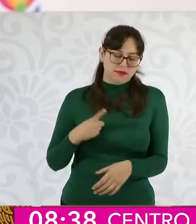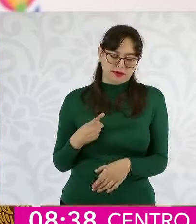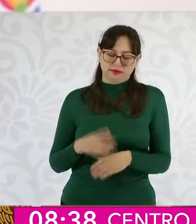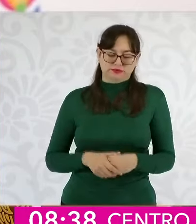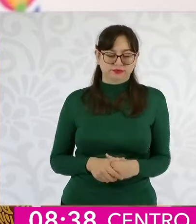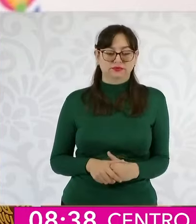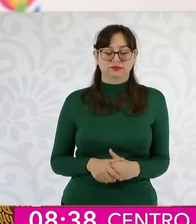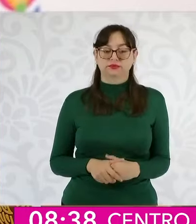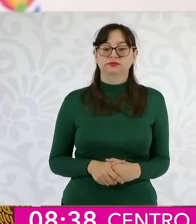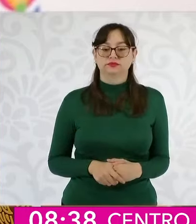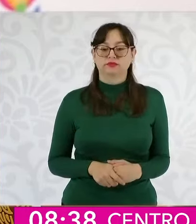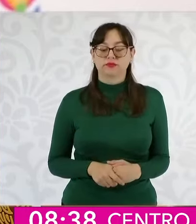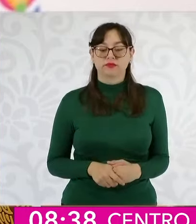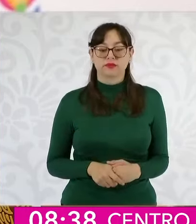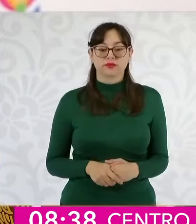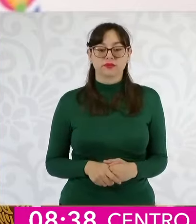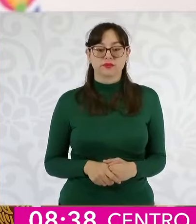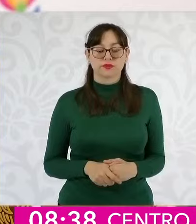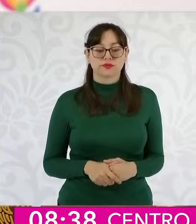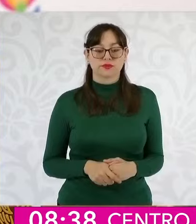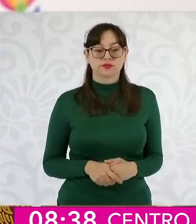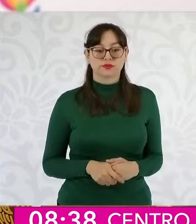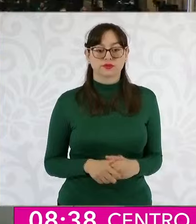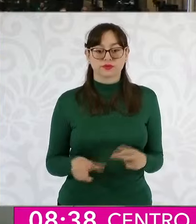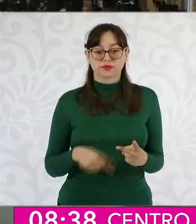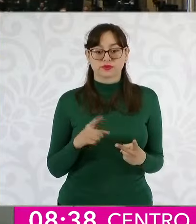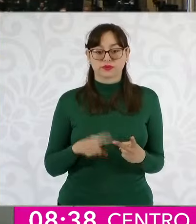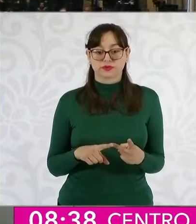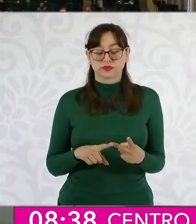Y sobre